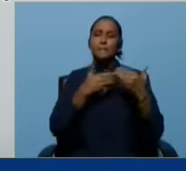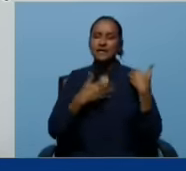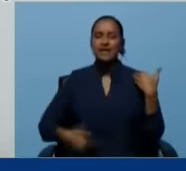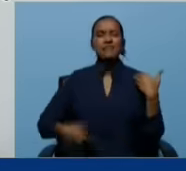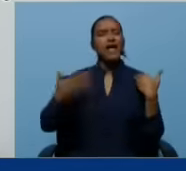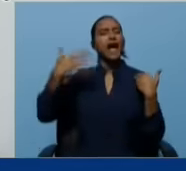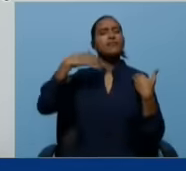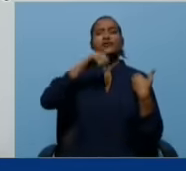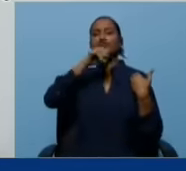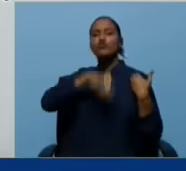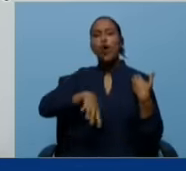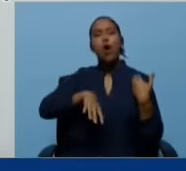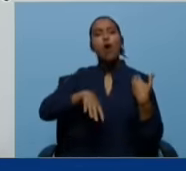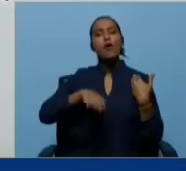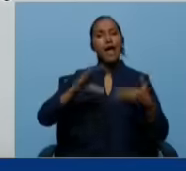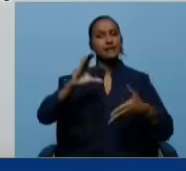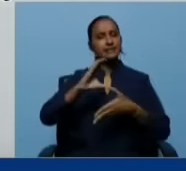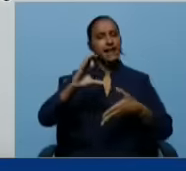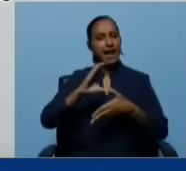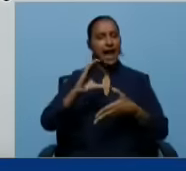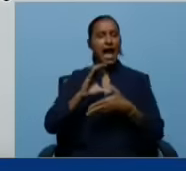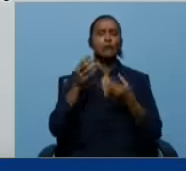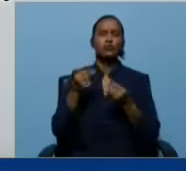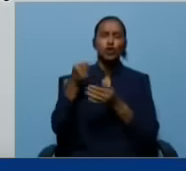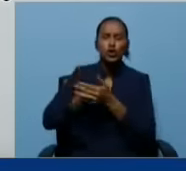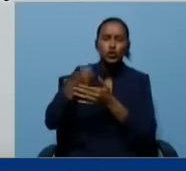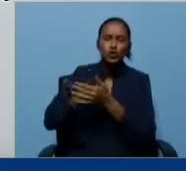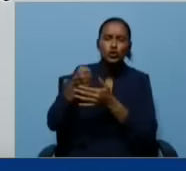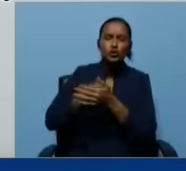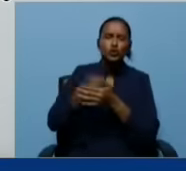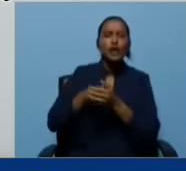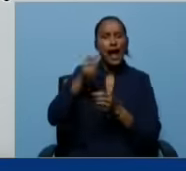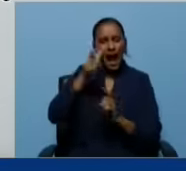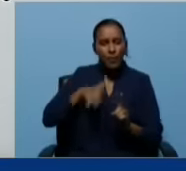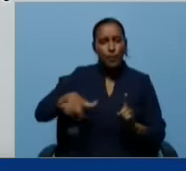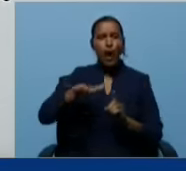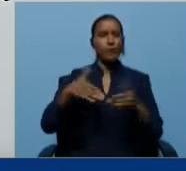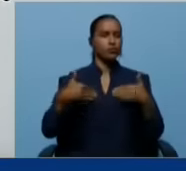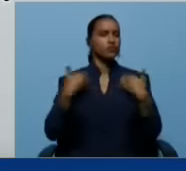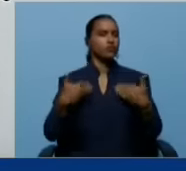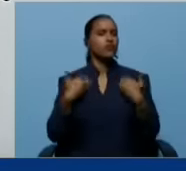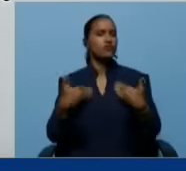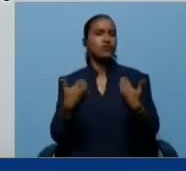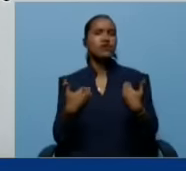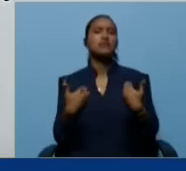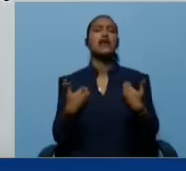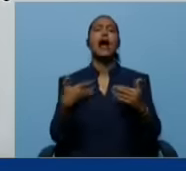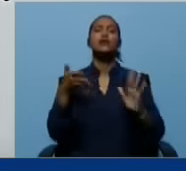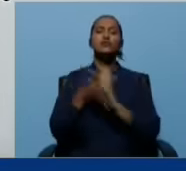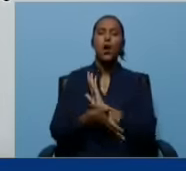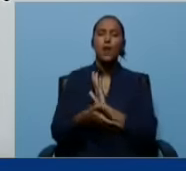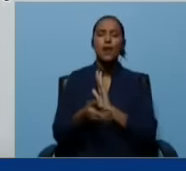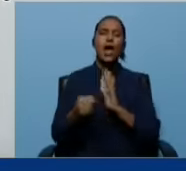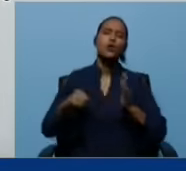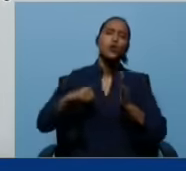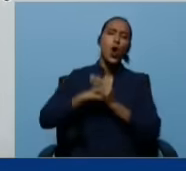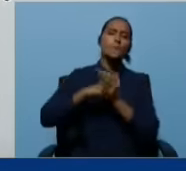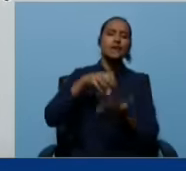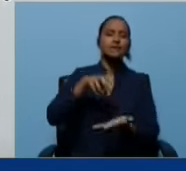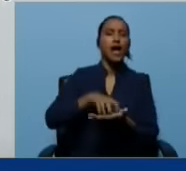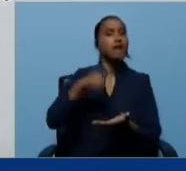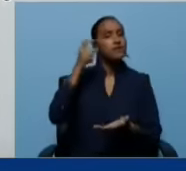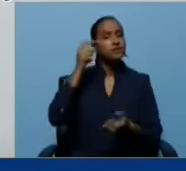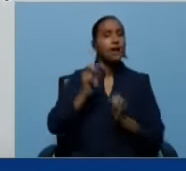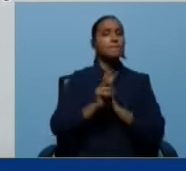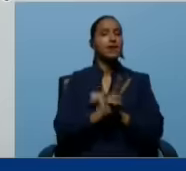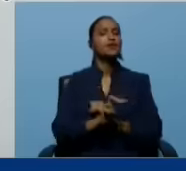momento y en plena lucha de resistencia popular nacida y surgida ante el golpe de Estado asestado un 28 de